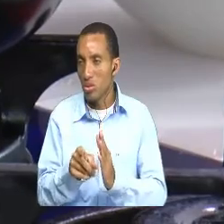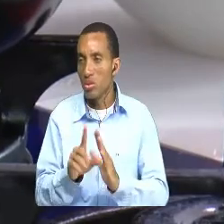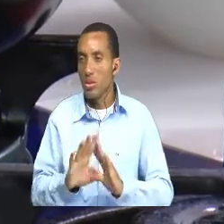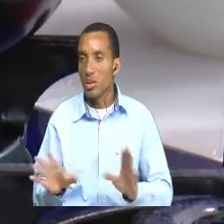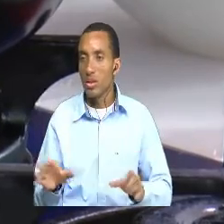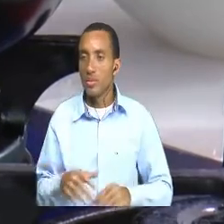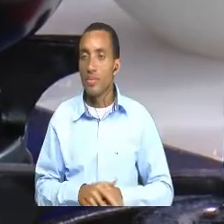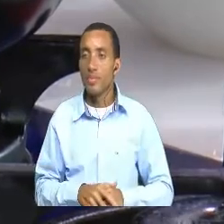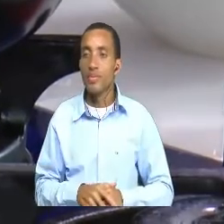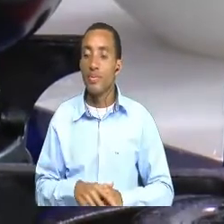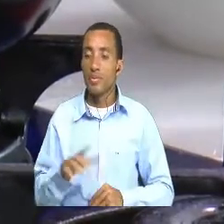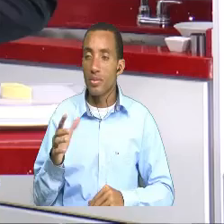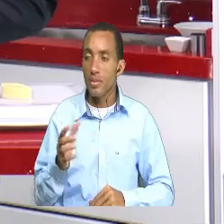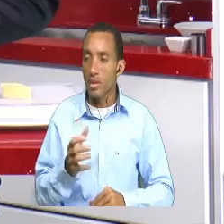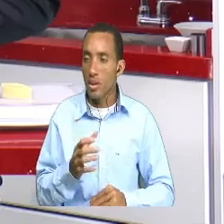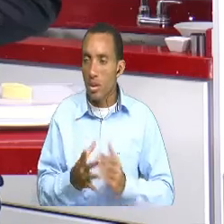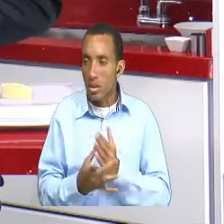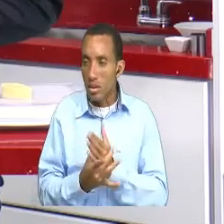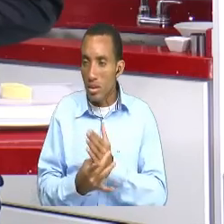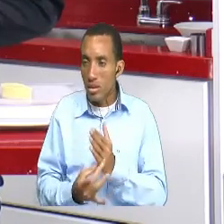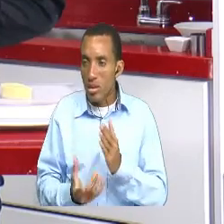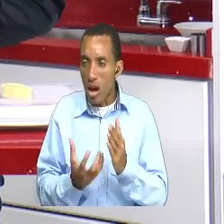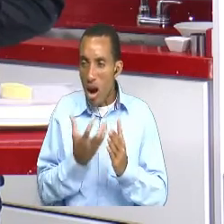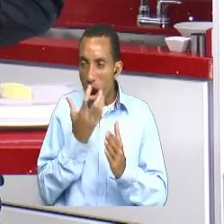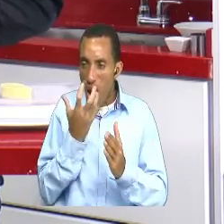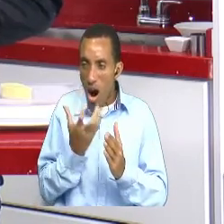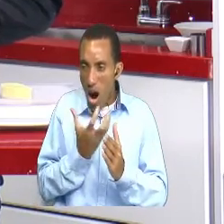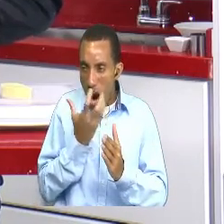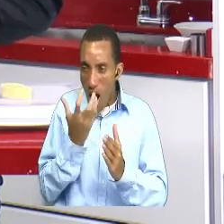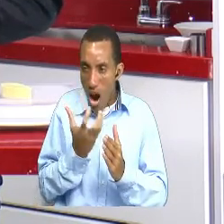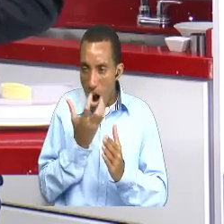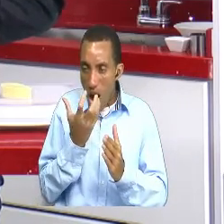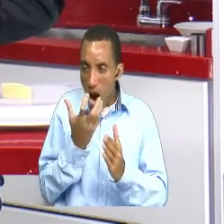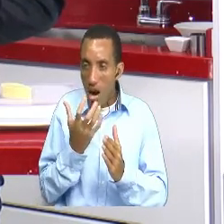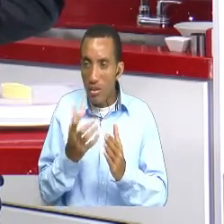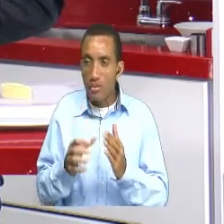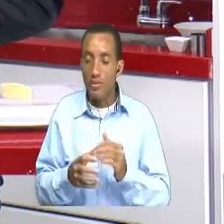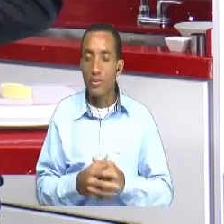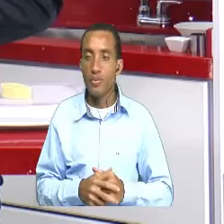súper caliente este aceite reino ni está más más temperatura